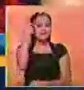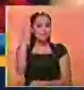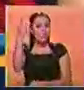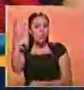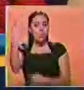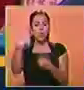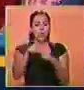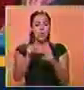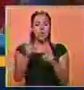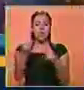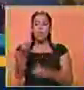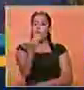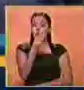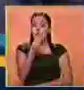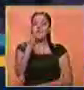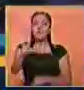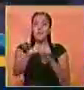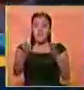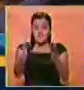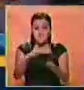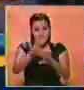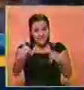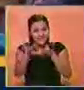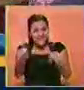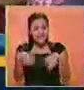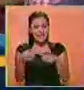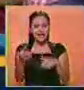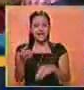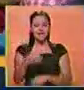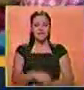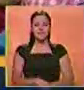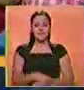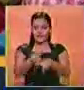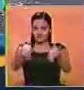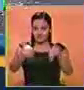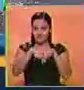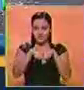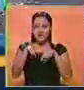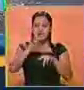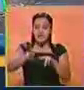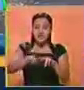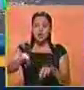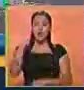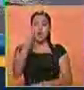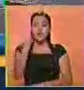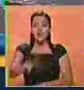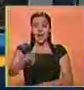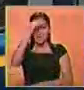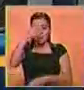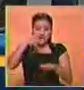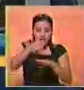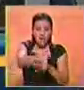psicólogos, servicio de comedor y piscinas. Cabello sostiene que los niños y jóvenes se forman en talleres de